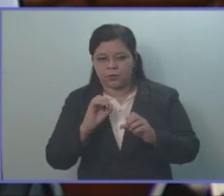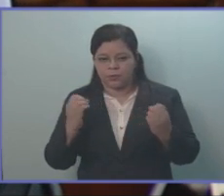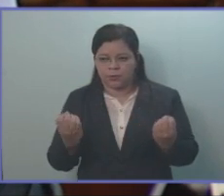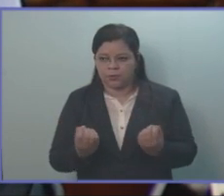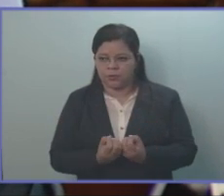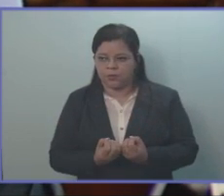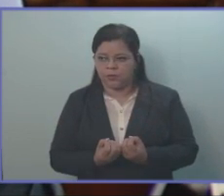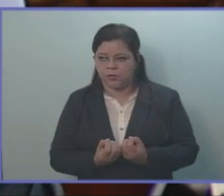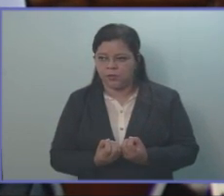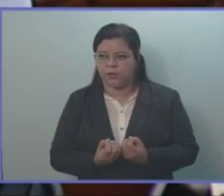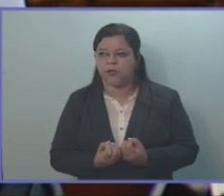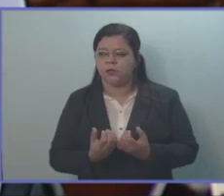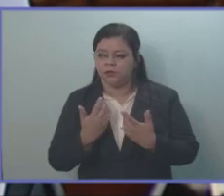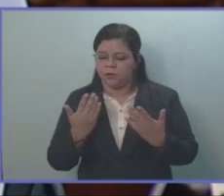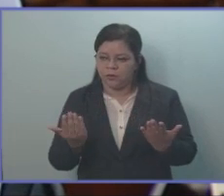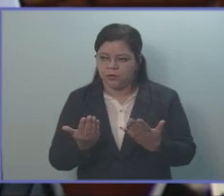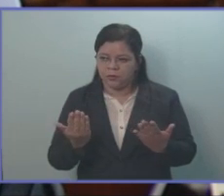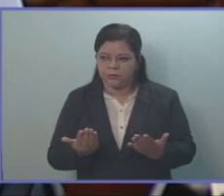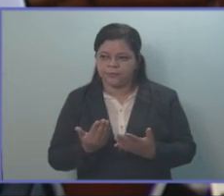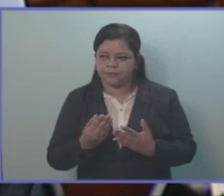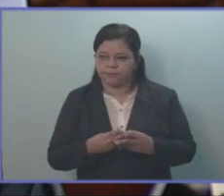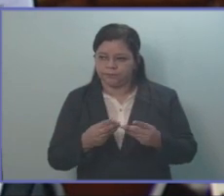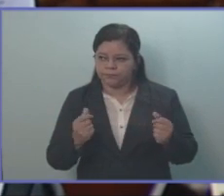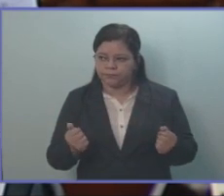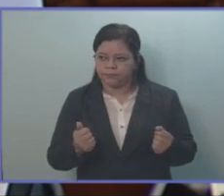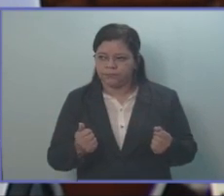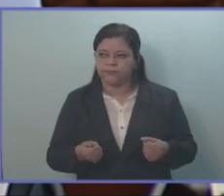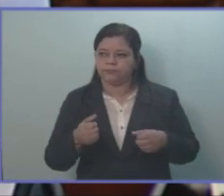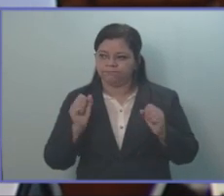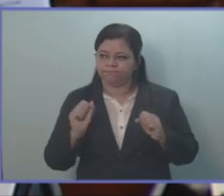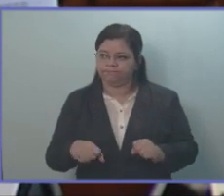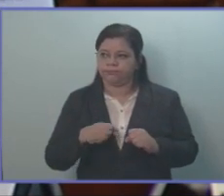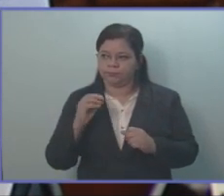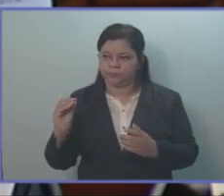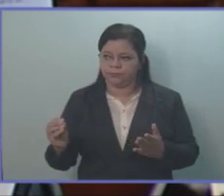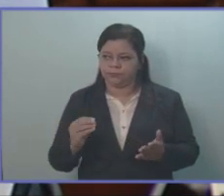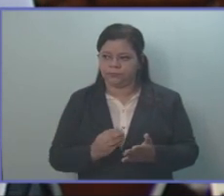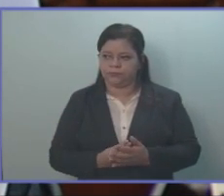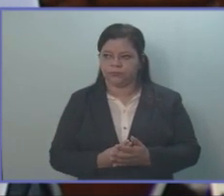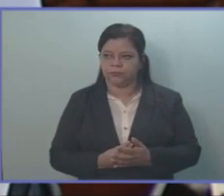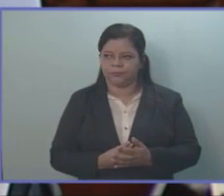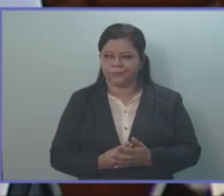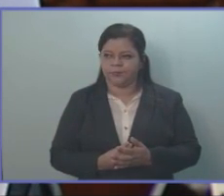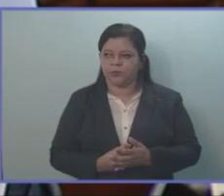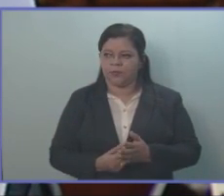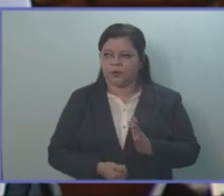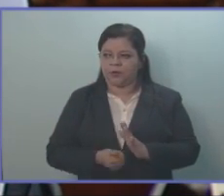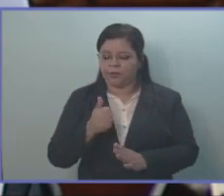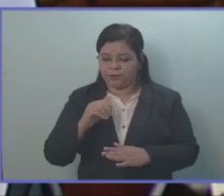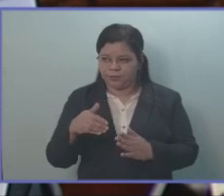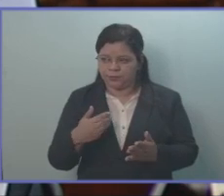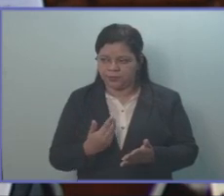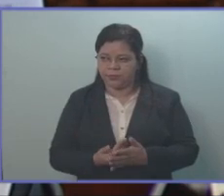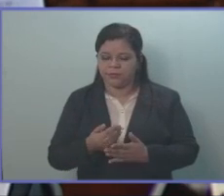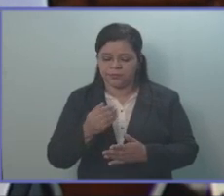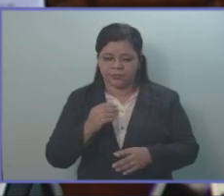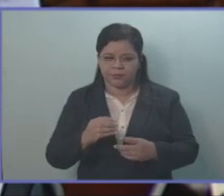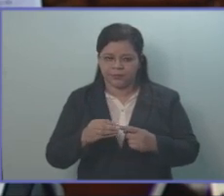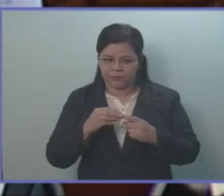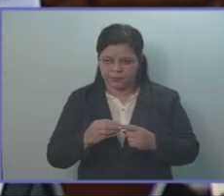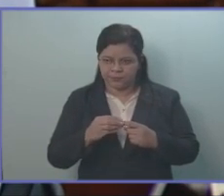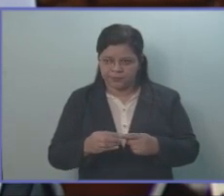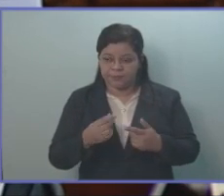organizado y de realización compleja, serán sometidos a un régimen de internamiento especial